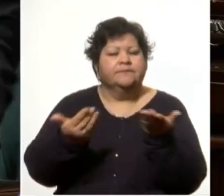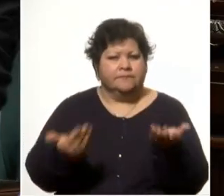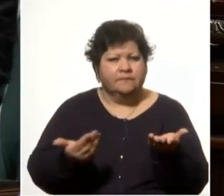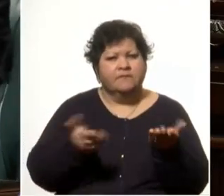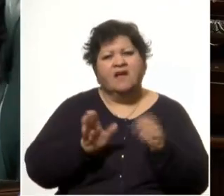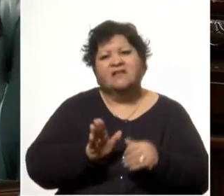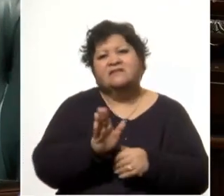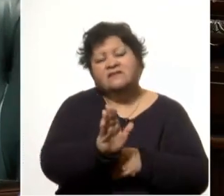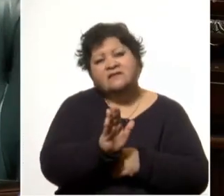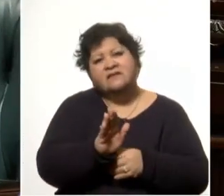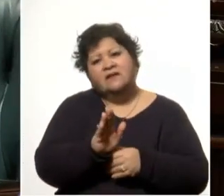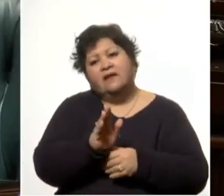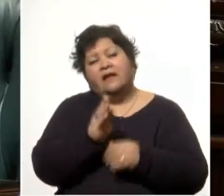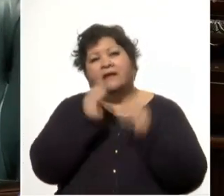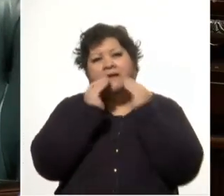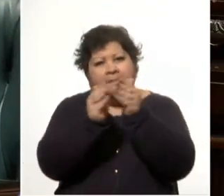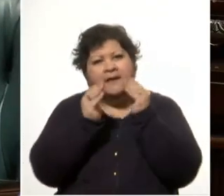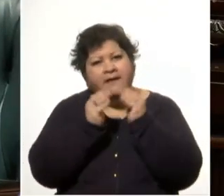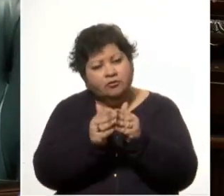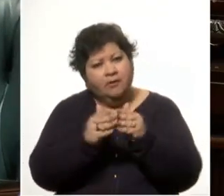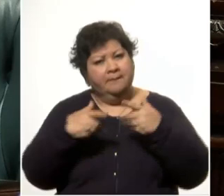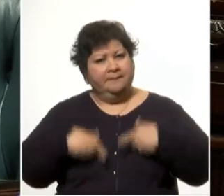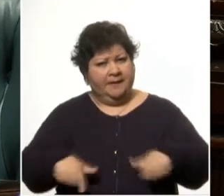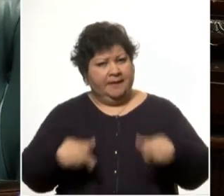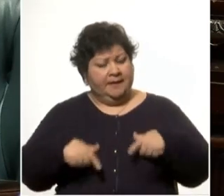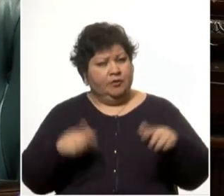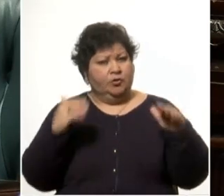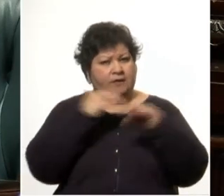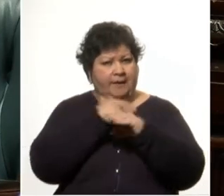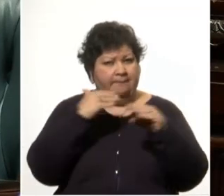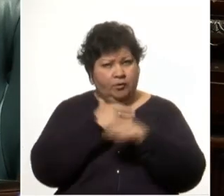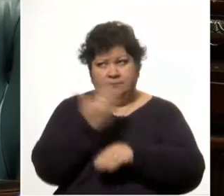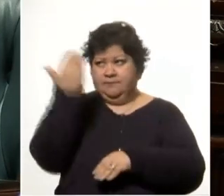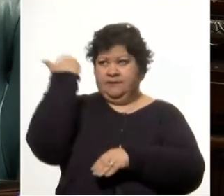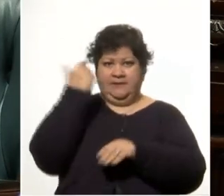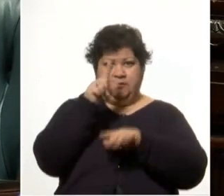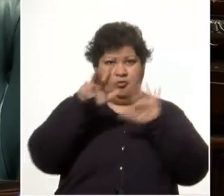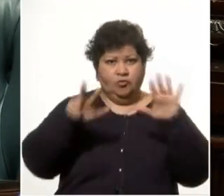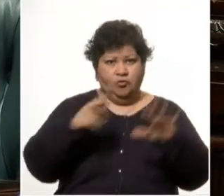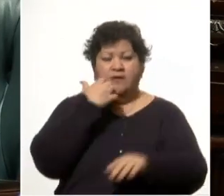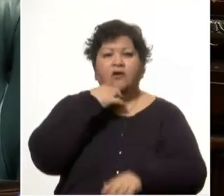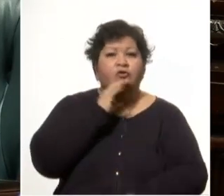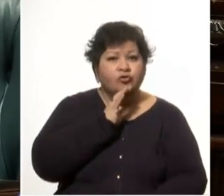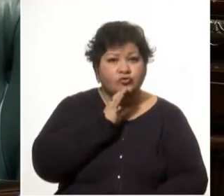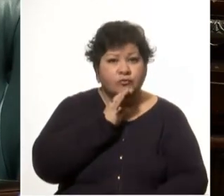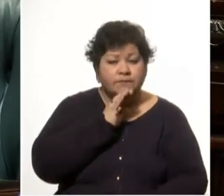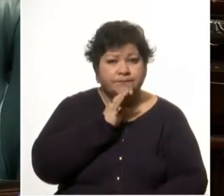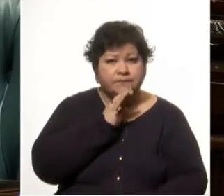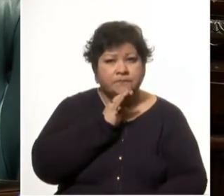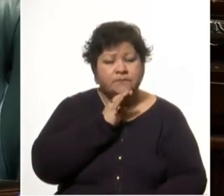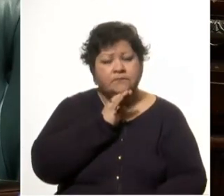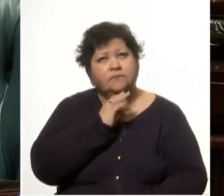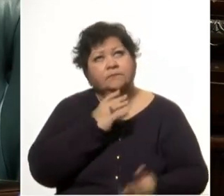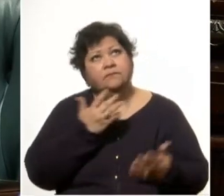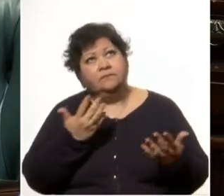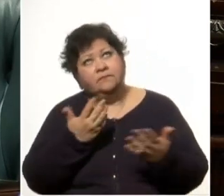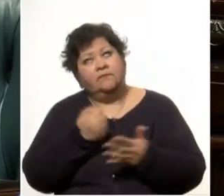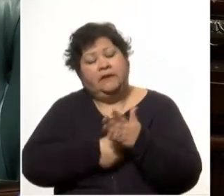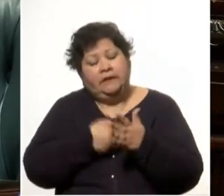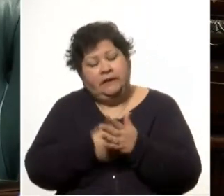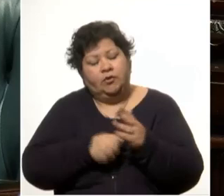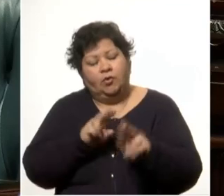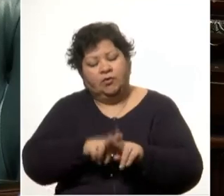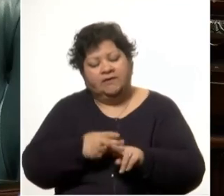así llegamos a la interpelación al ministro de Transporte el pasado 18 de agosto. Un nuevo intento del Frente Amplio